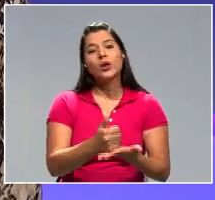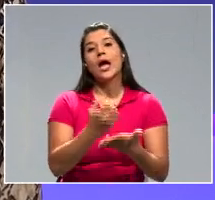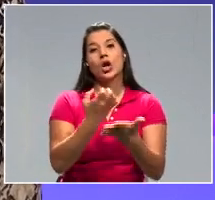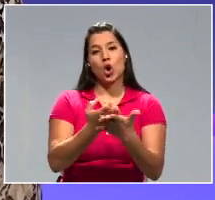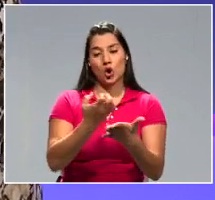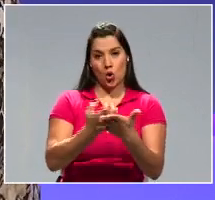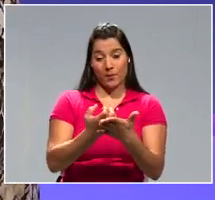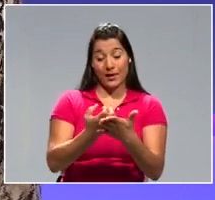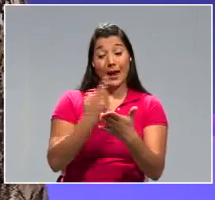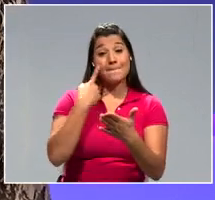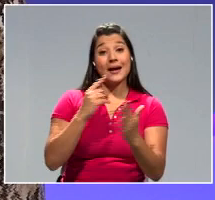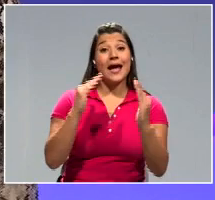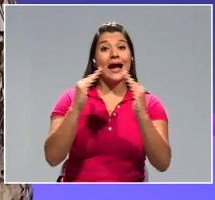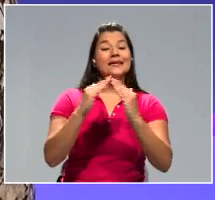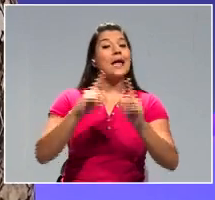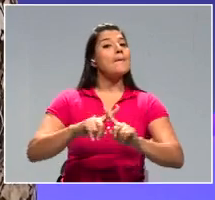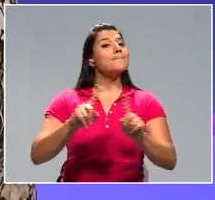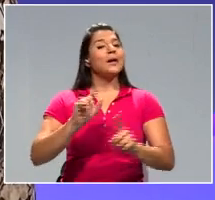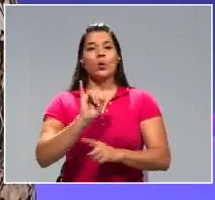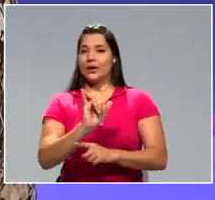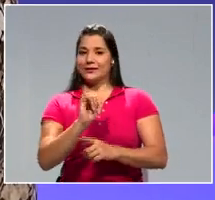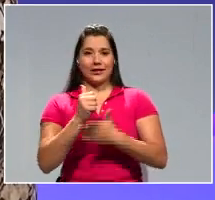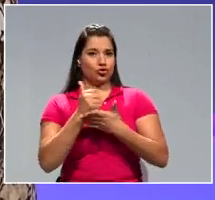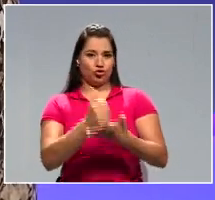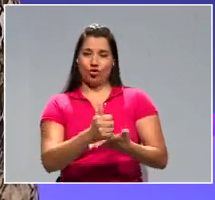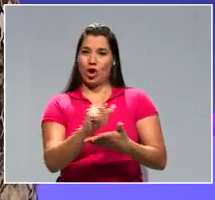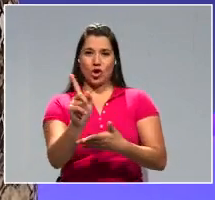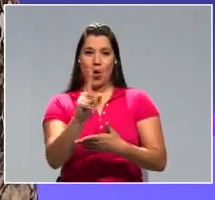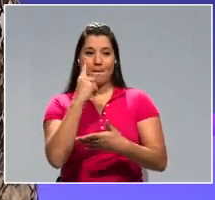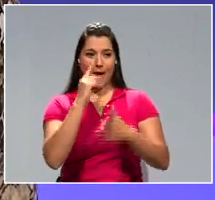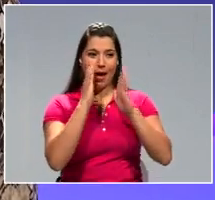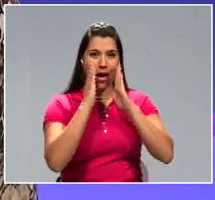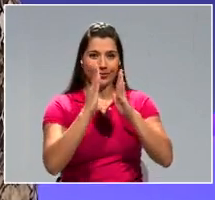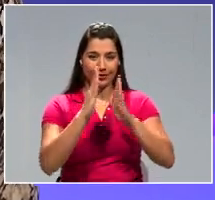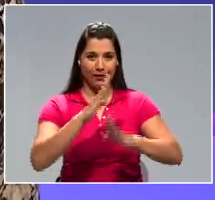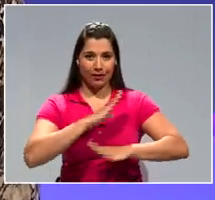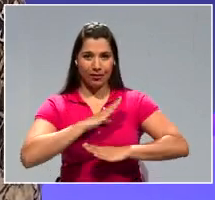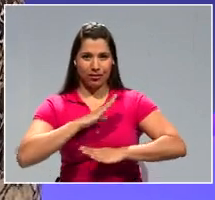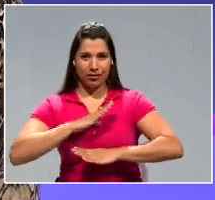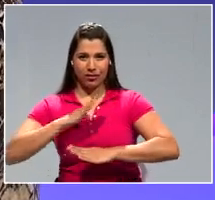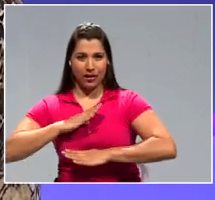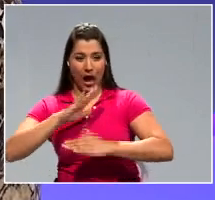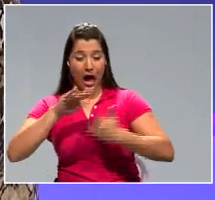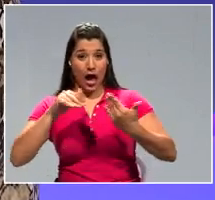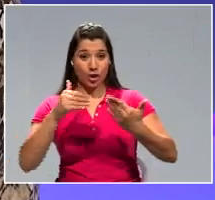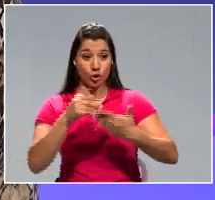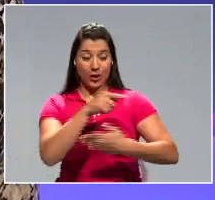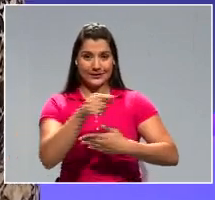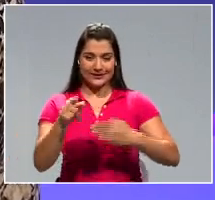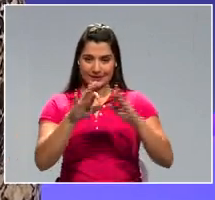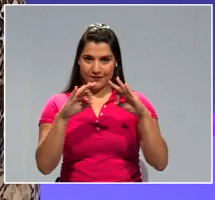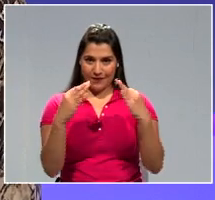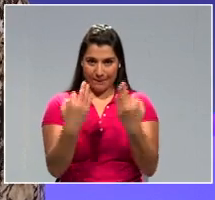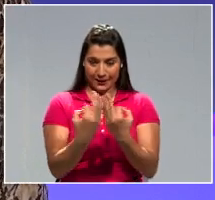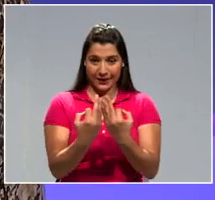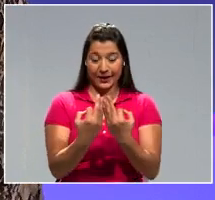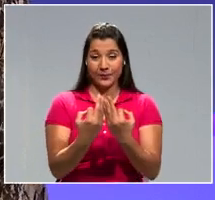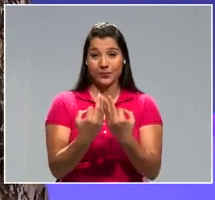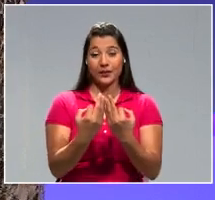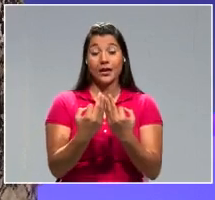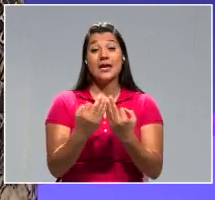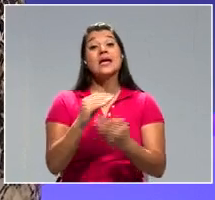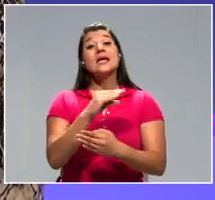pero no es una opción que esté disponible para satisfacer la demanda de muchas de estas familias que